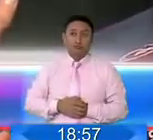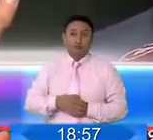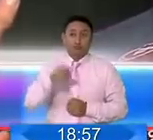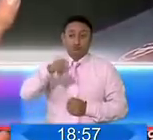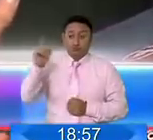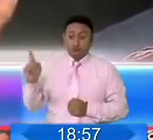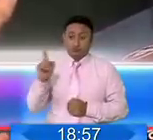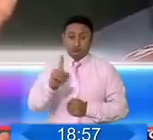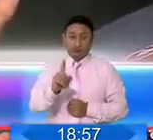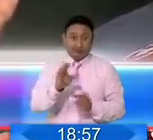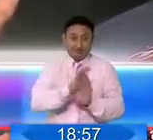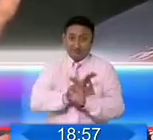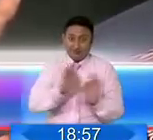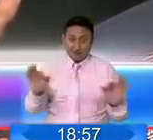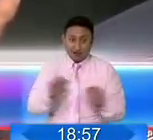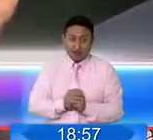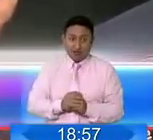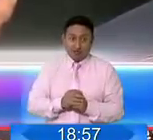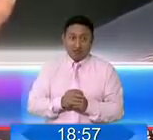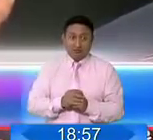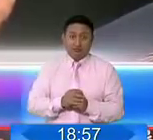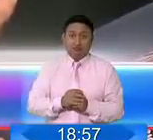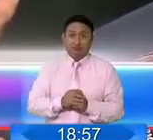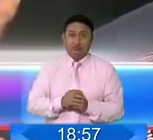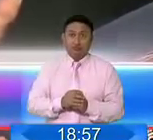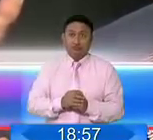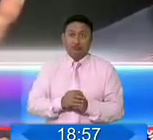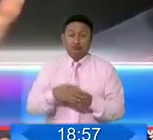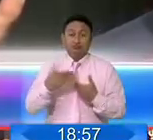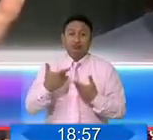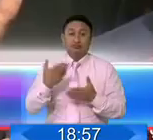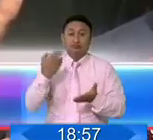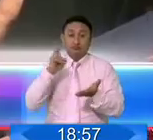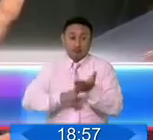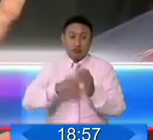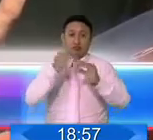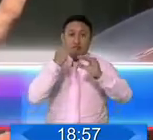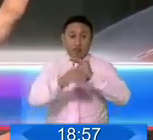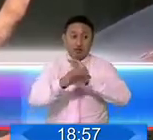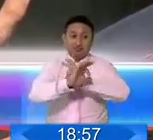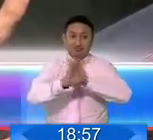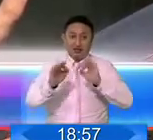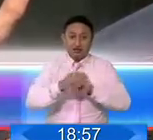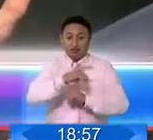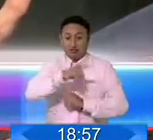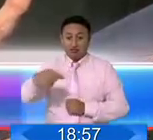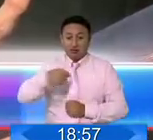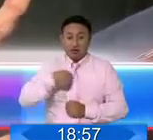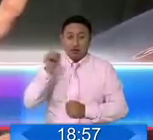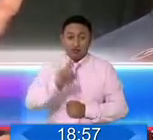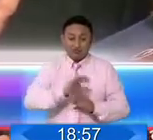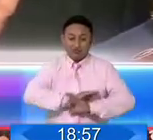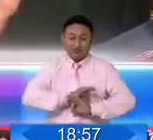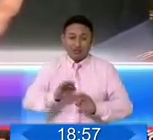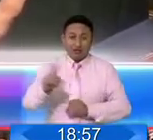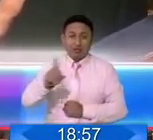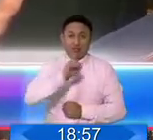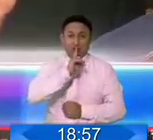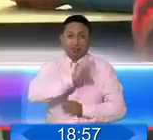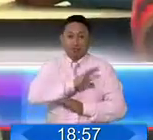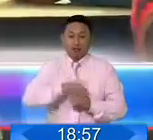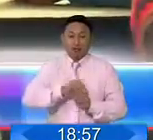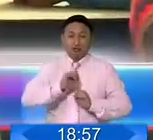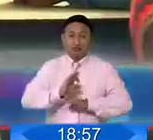comparecido, no ha enviado absolutamente ningún escrito, no ha dicho esta boca es mía y no ha dado la cara al